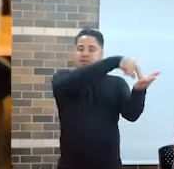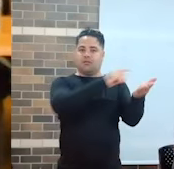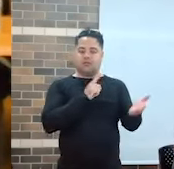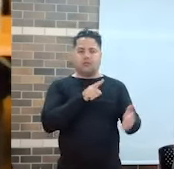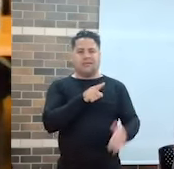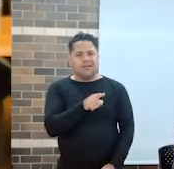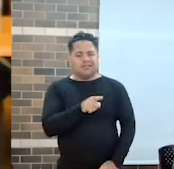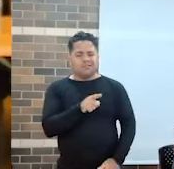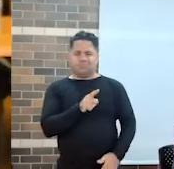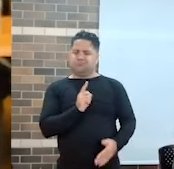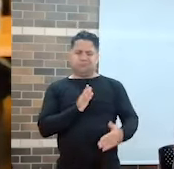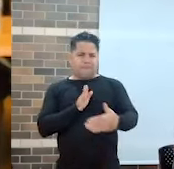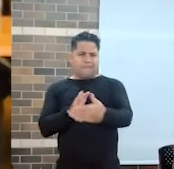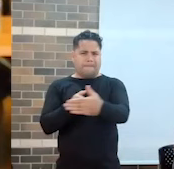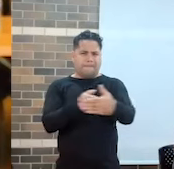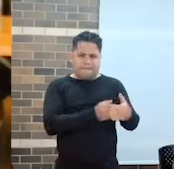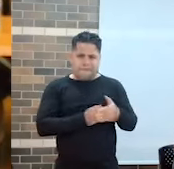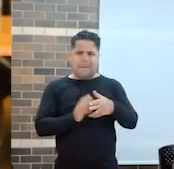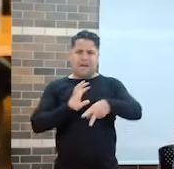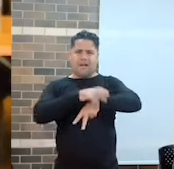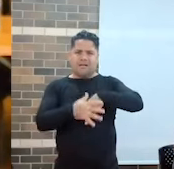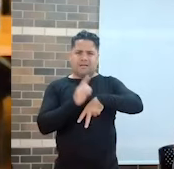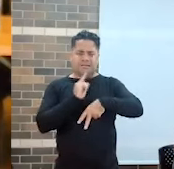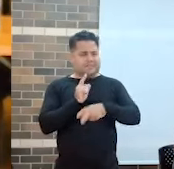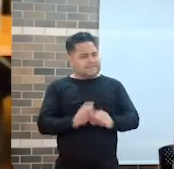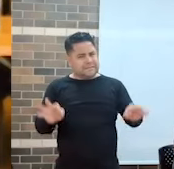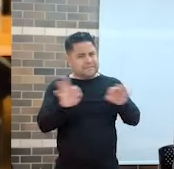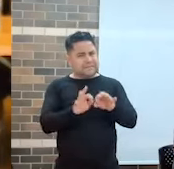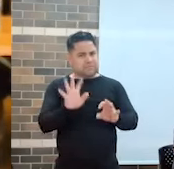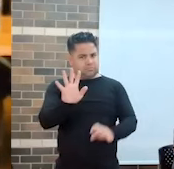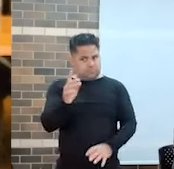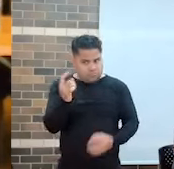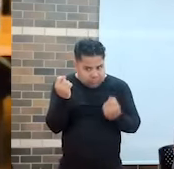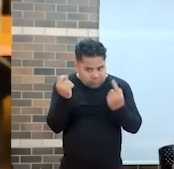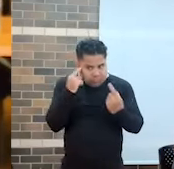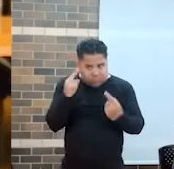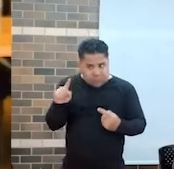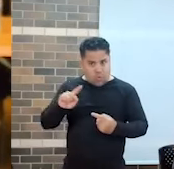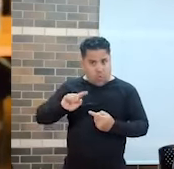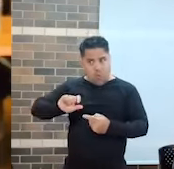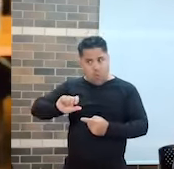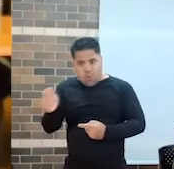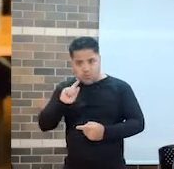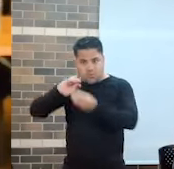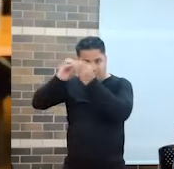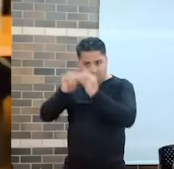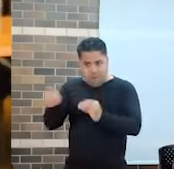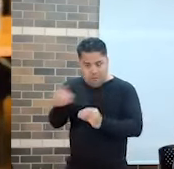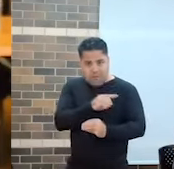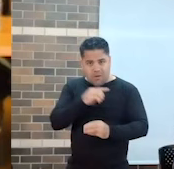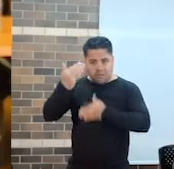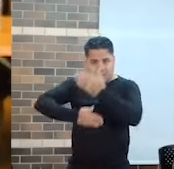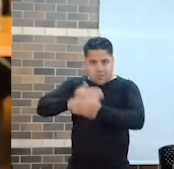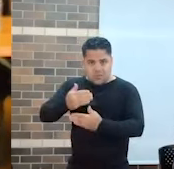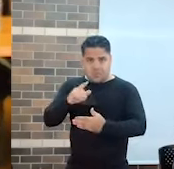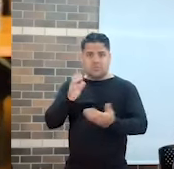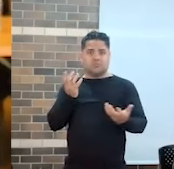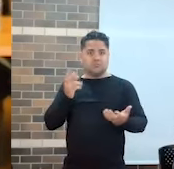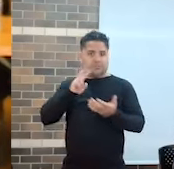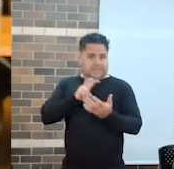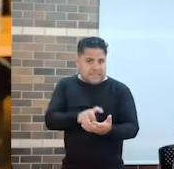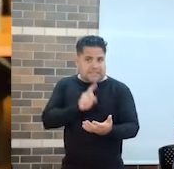estamos desconociendo que hay otras formas también de comprender, que hay otras formas de procesar, que hay otras formas de acercarse a la ciencia, que hay otras formas